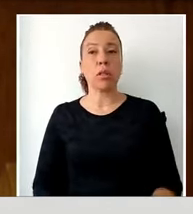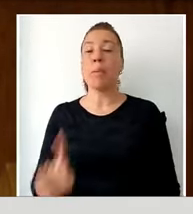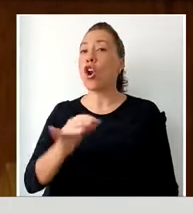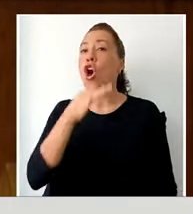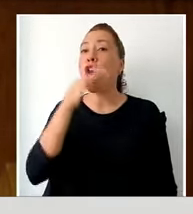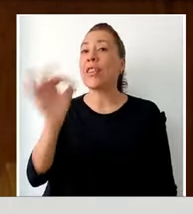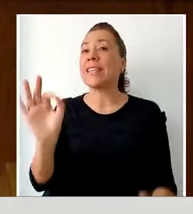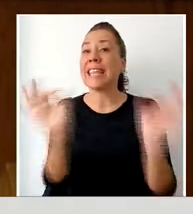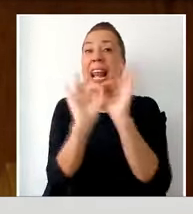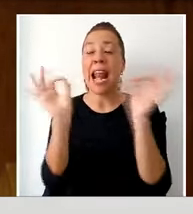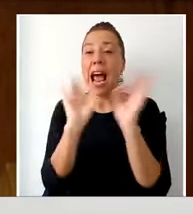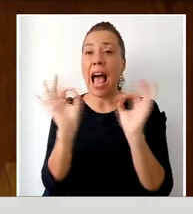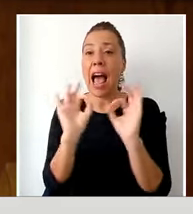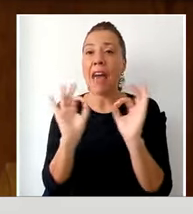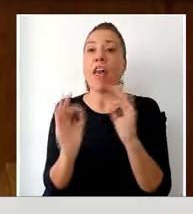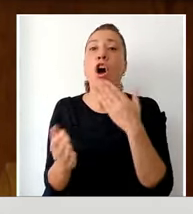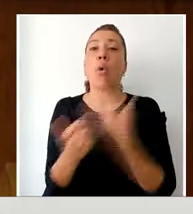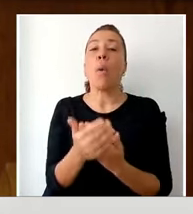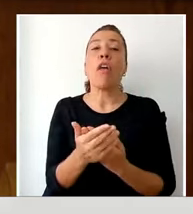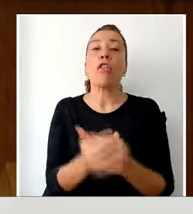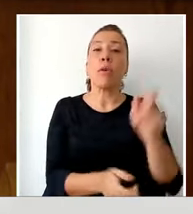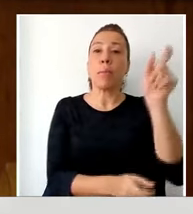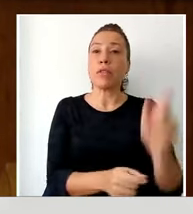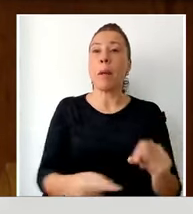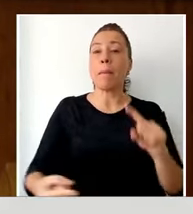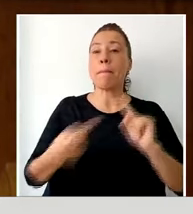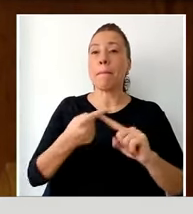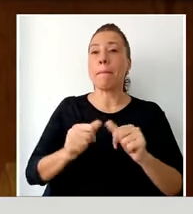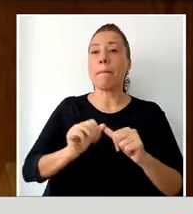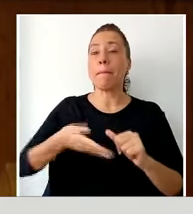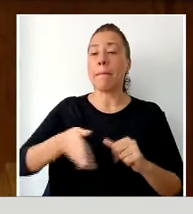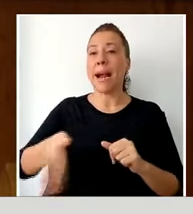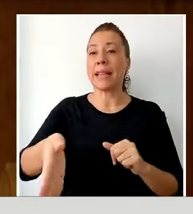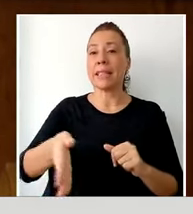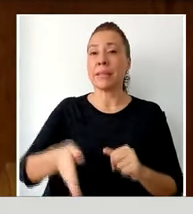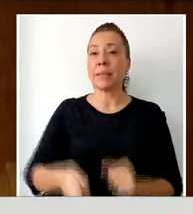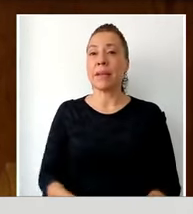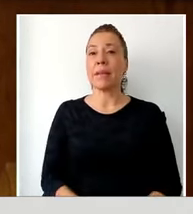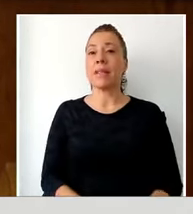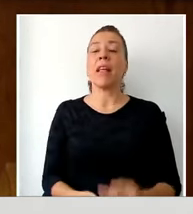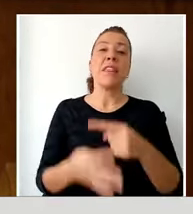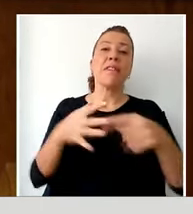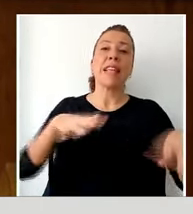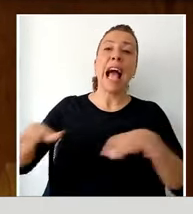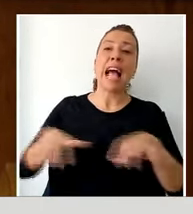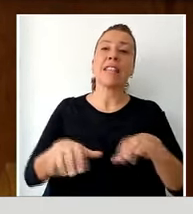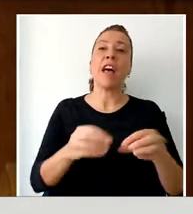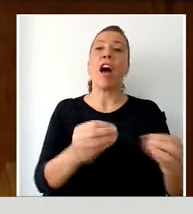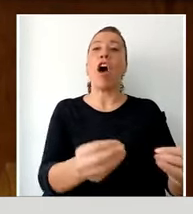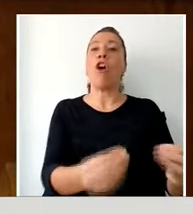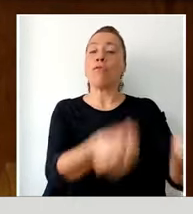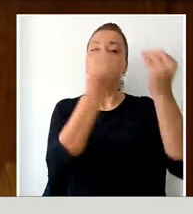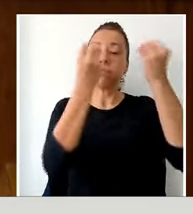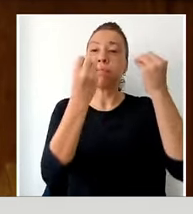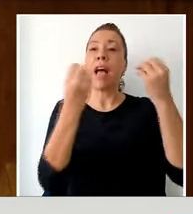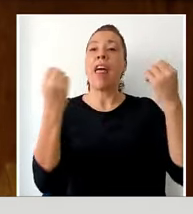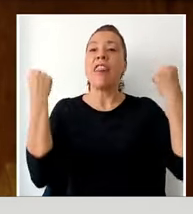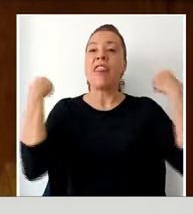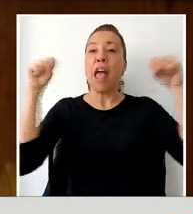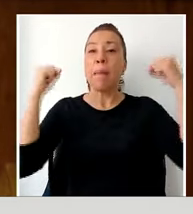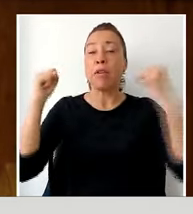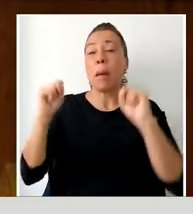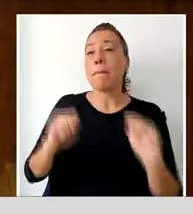al caso de la participación permanente de los estudiantes en actividades de formación deportiva de alto rendimiento